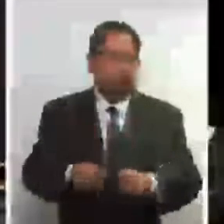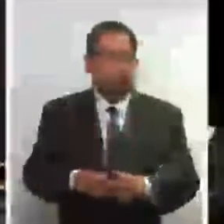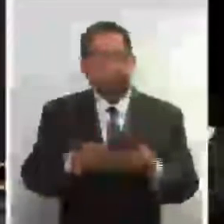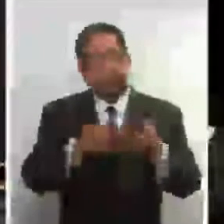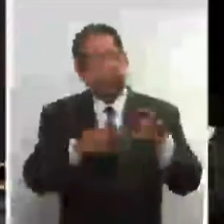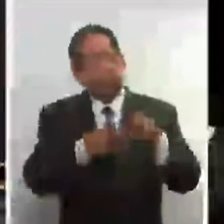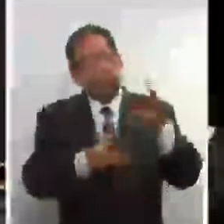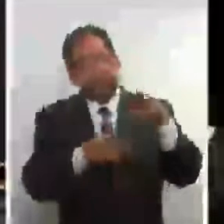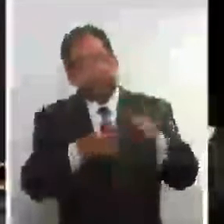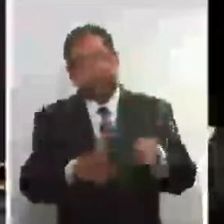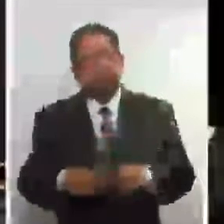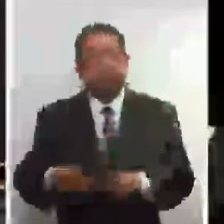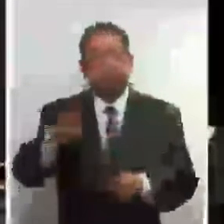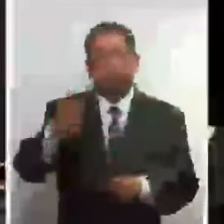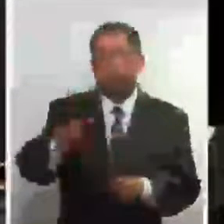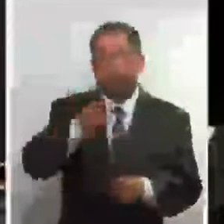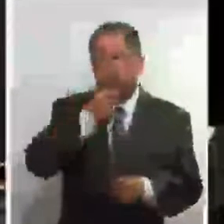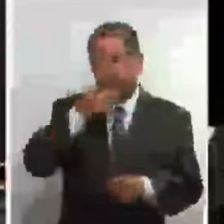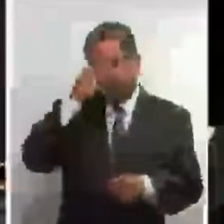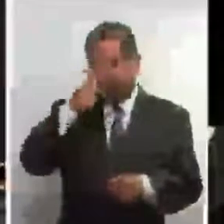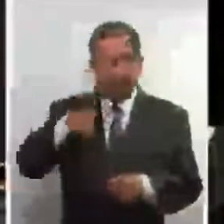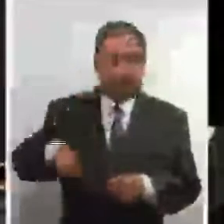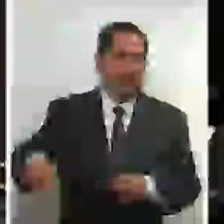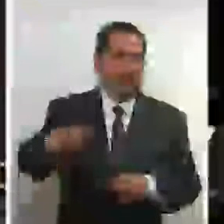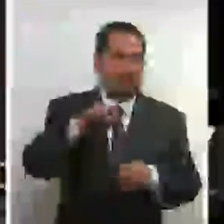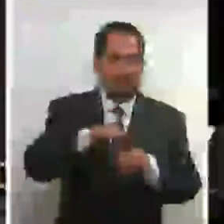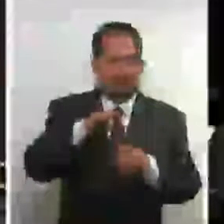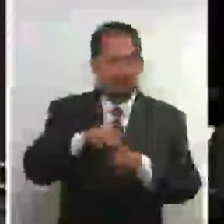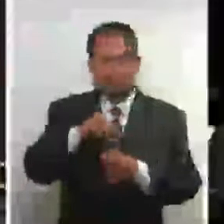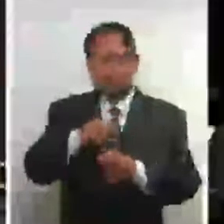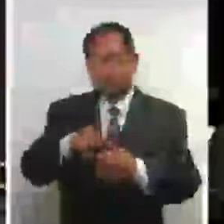sistema electrónico por 2 minutos para proceder a